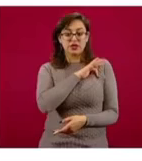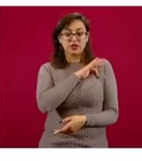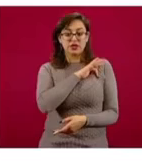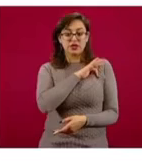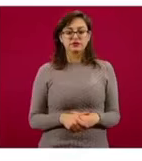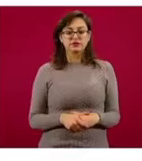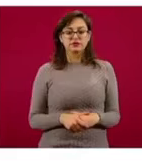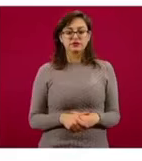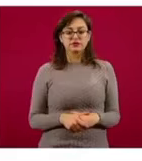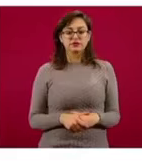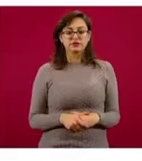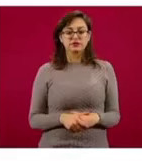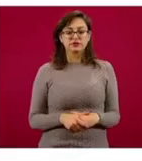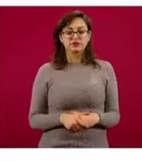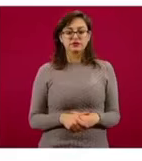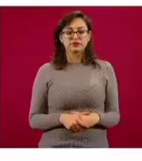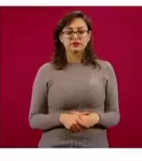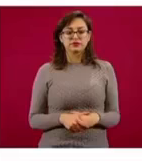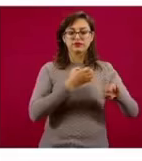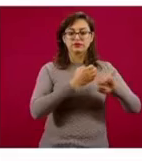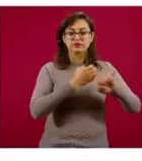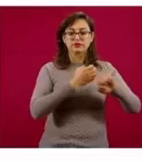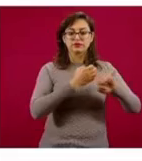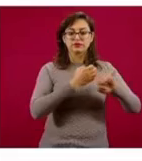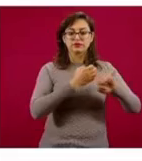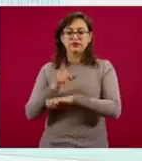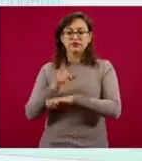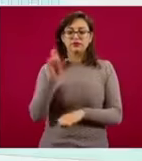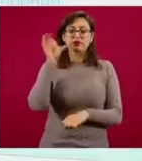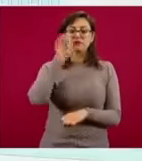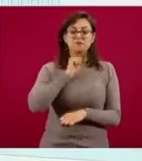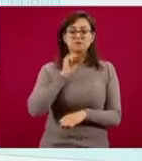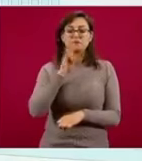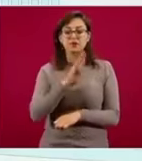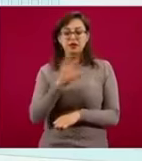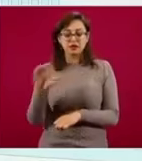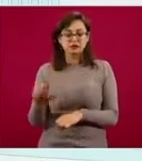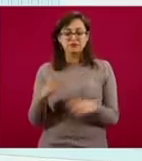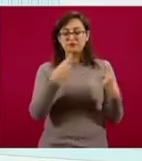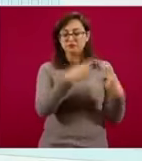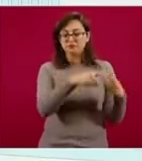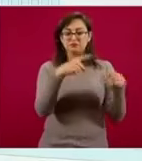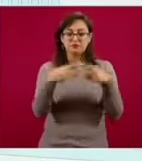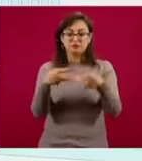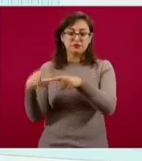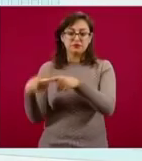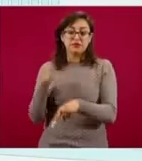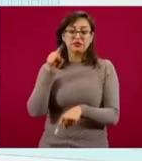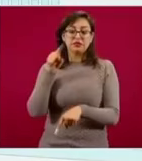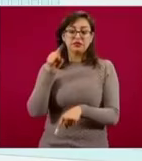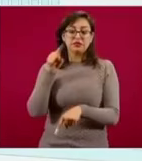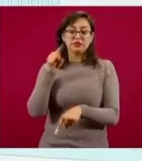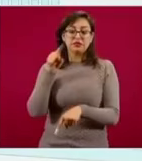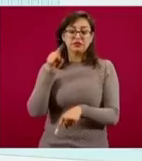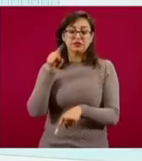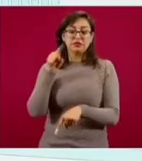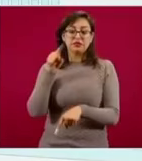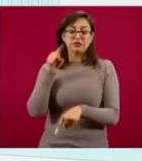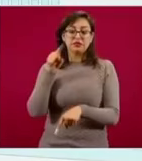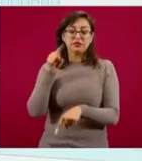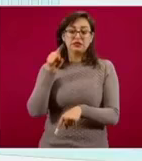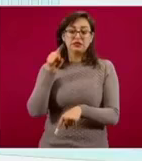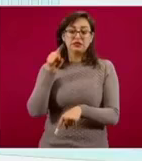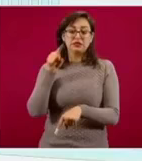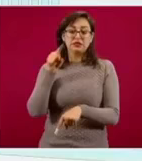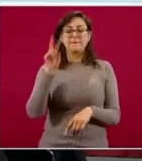y los distintos estados o entidades federativas, Aguascalientes, Baja California, etcétera, hasta Zacatecas, ordenados en orden